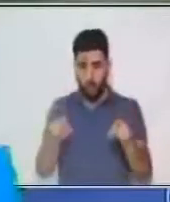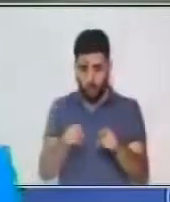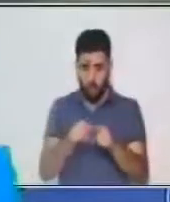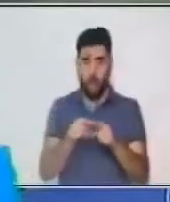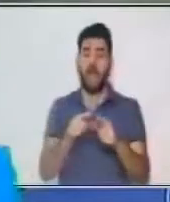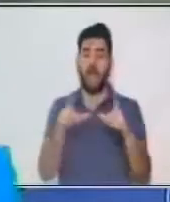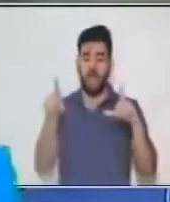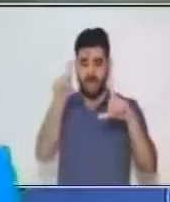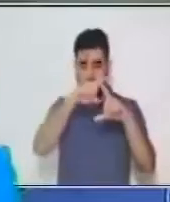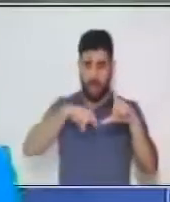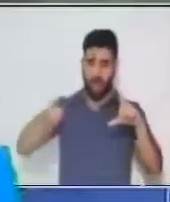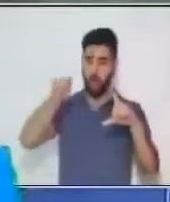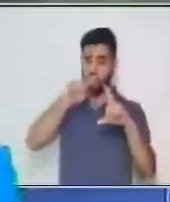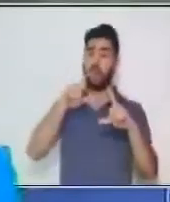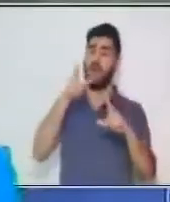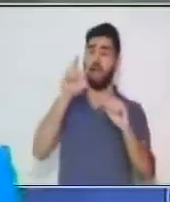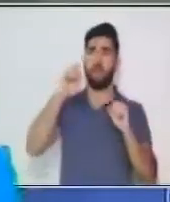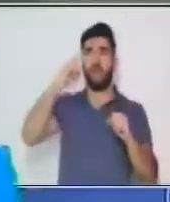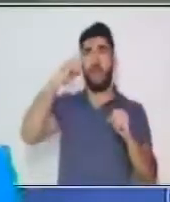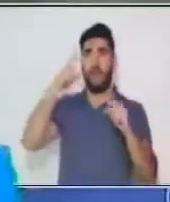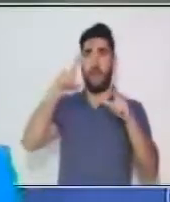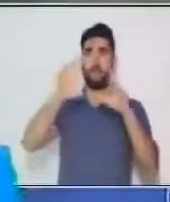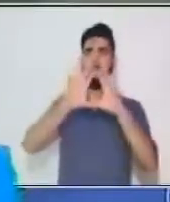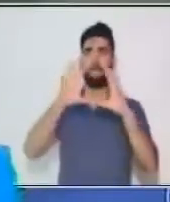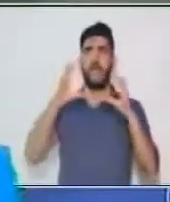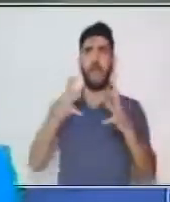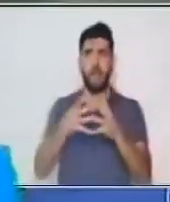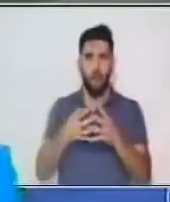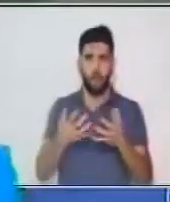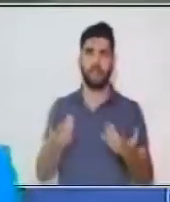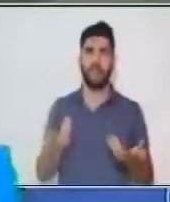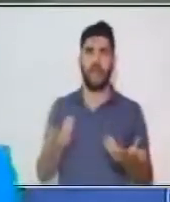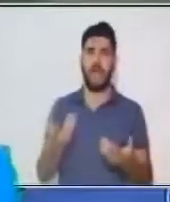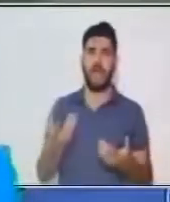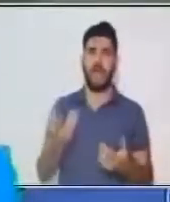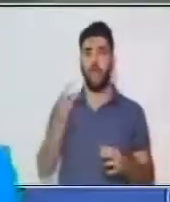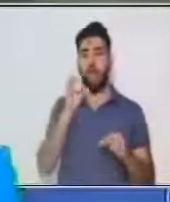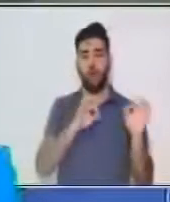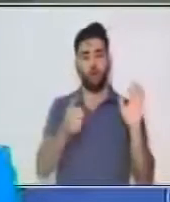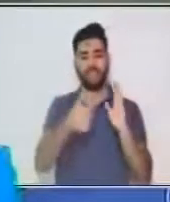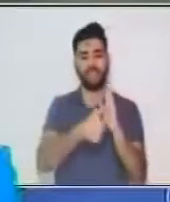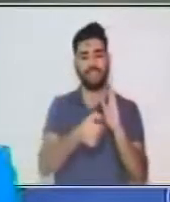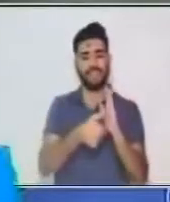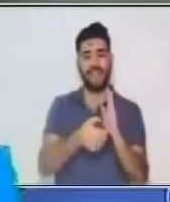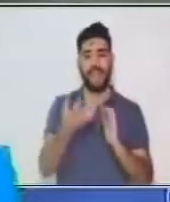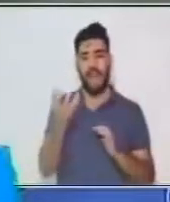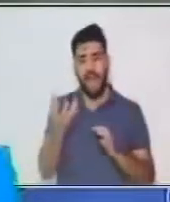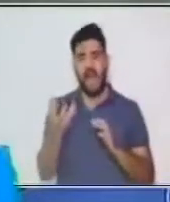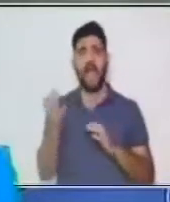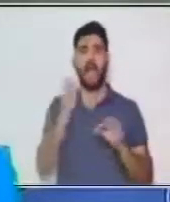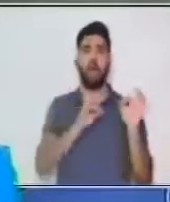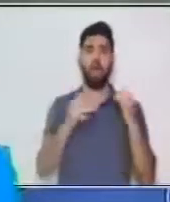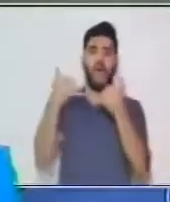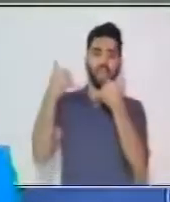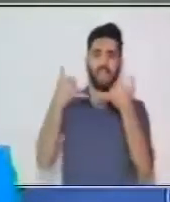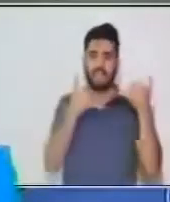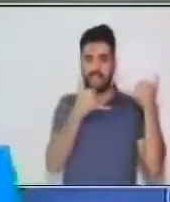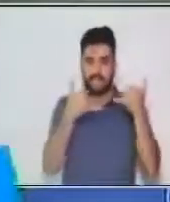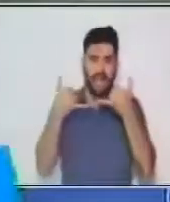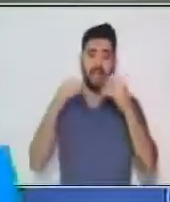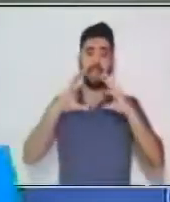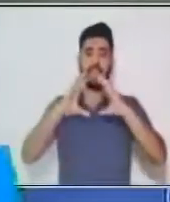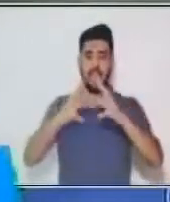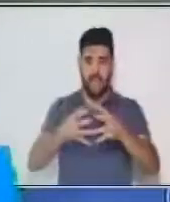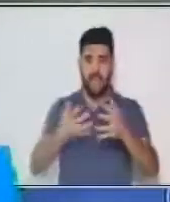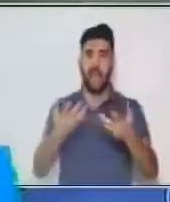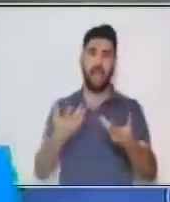forma. Lo puedes asociar, por ejemplo, con algo que tú ya conoces, como una pelota, una naranja, una sandía, cosas que sean redondas. Si